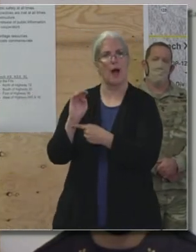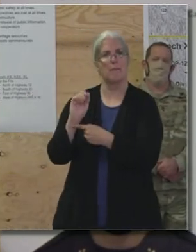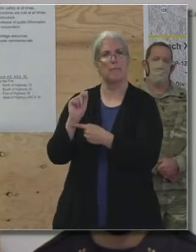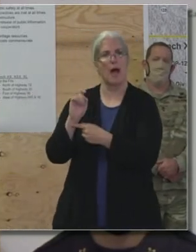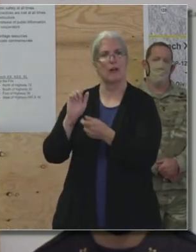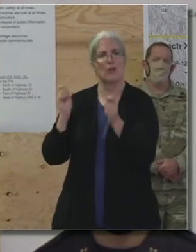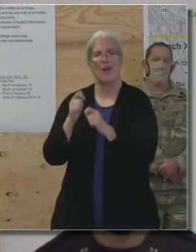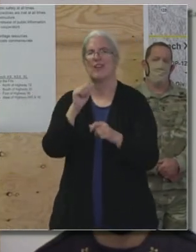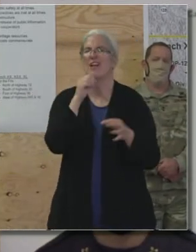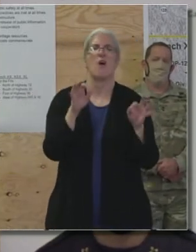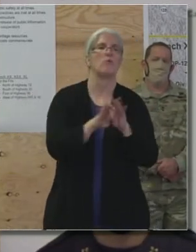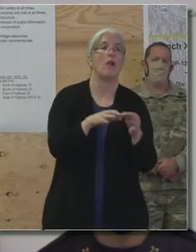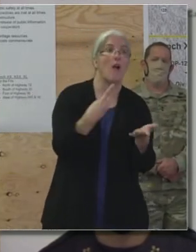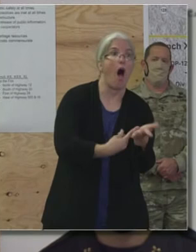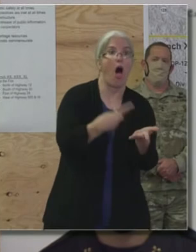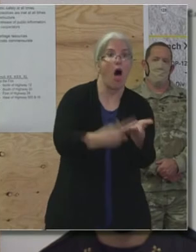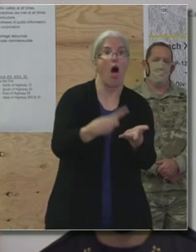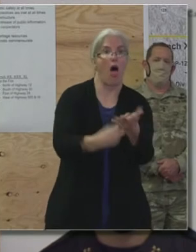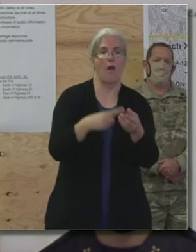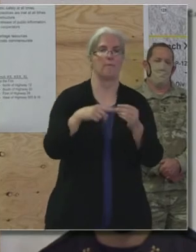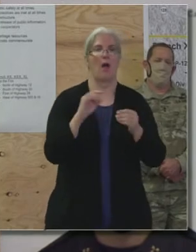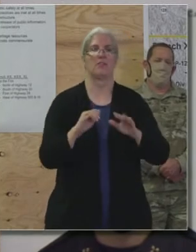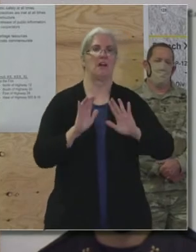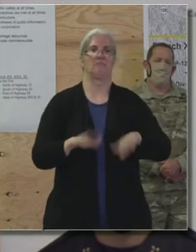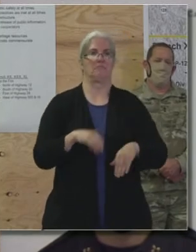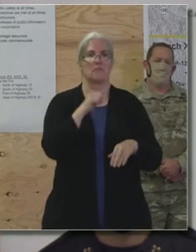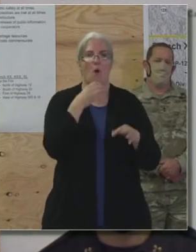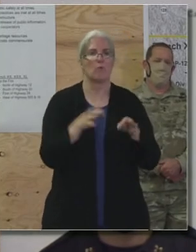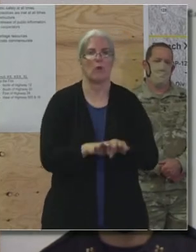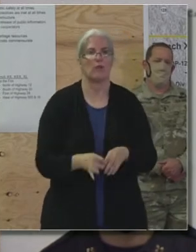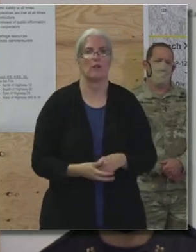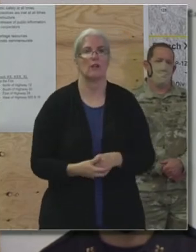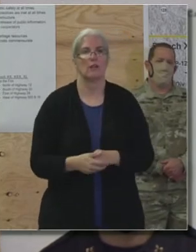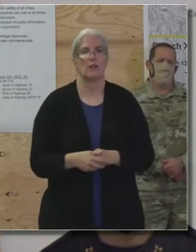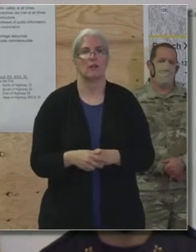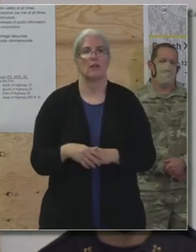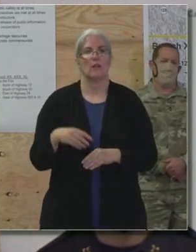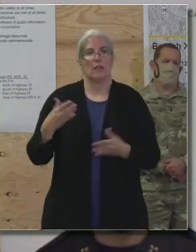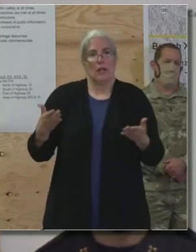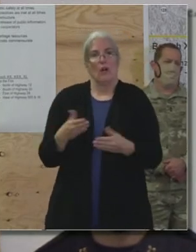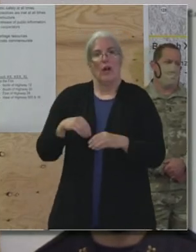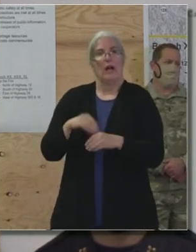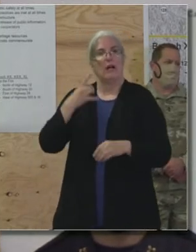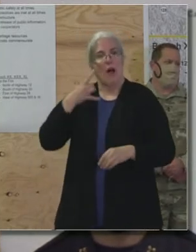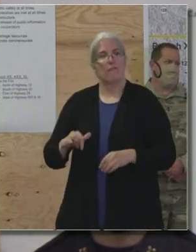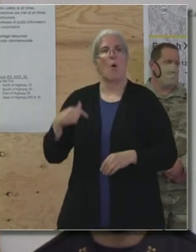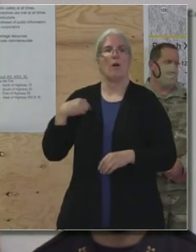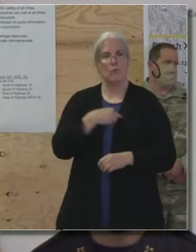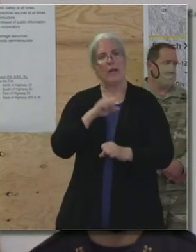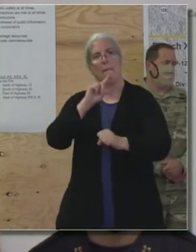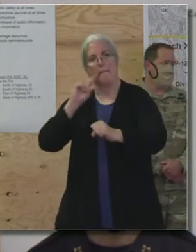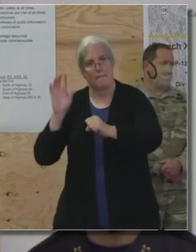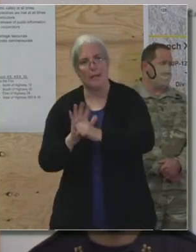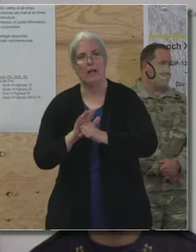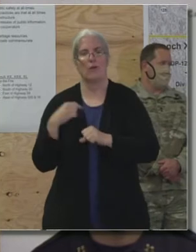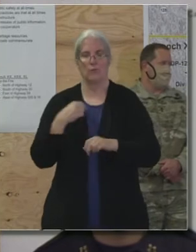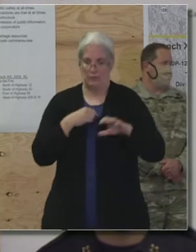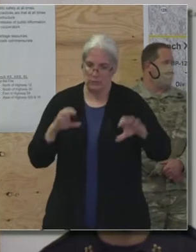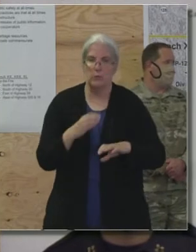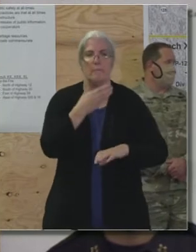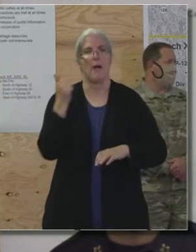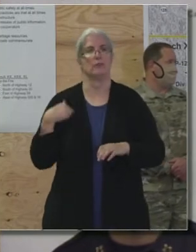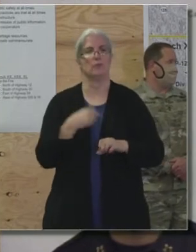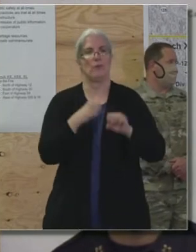mérito disfrutar esto así que en este estado estamos haciendo más estamos previendo problemas